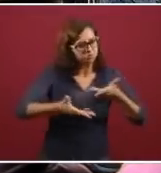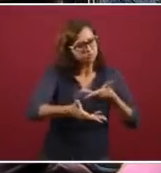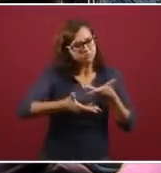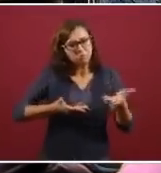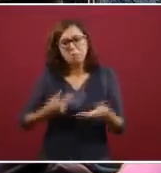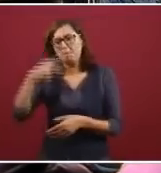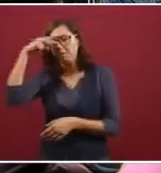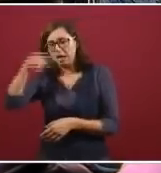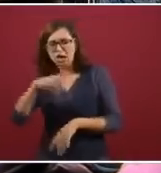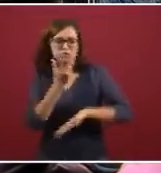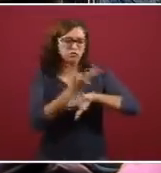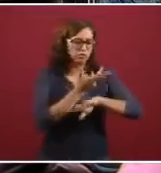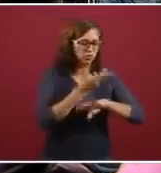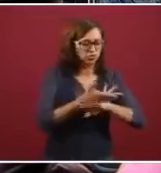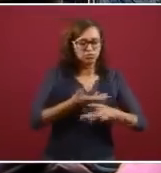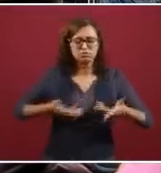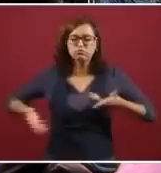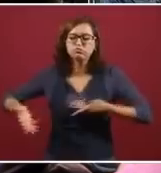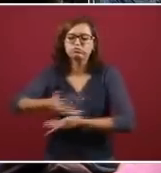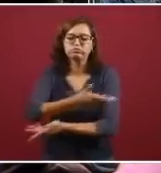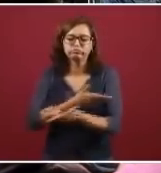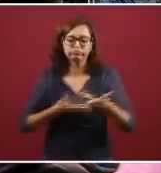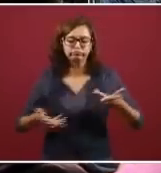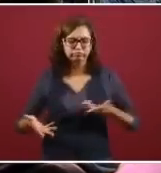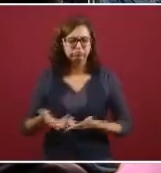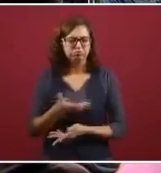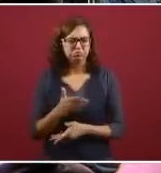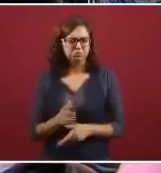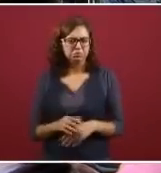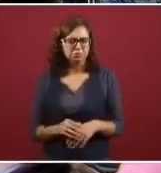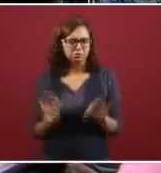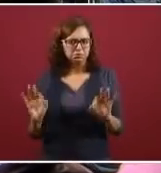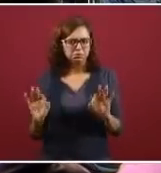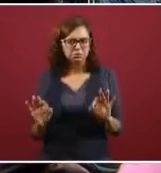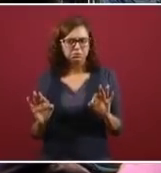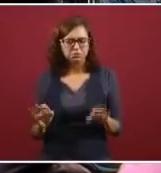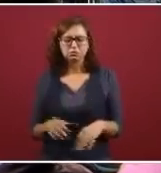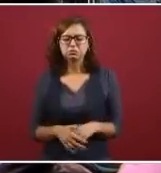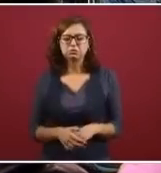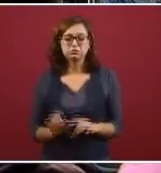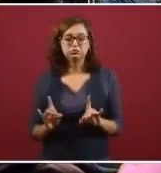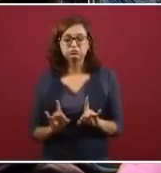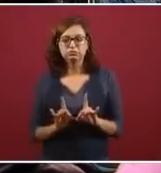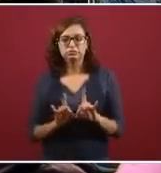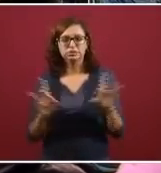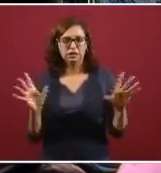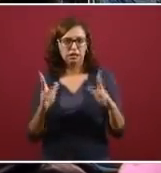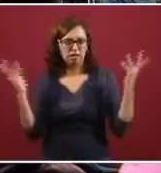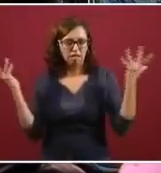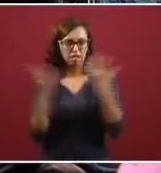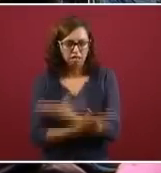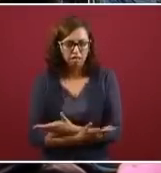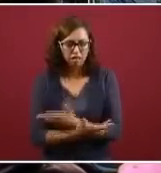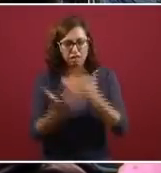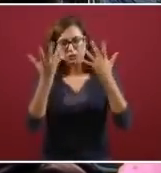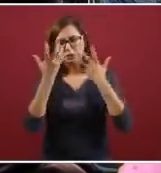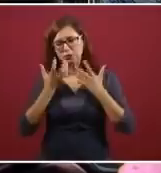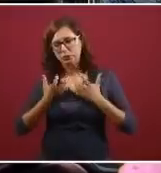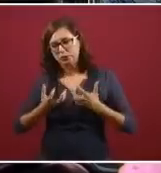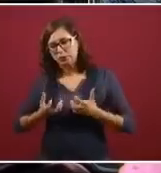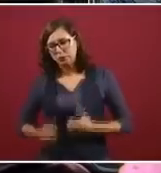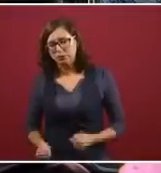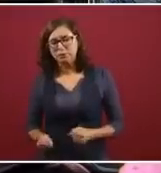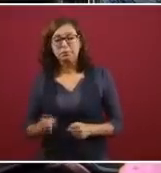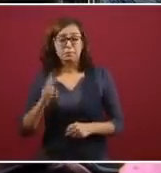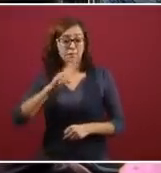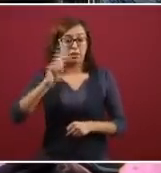los mexicanos y los estadounidenses. Lo que ocurrió es una tragedia que tiene